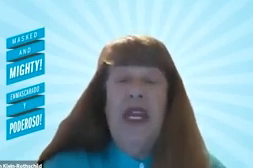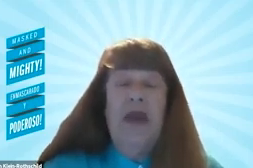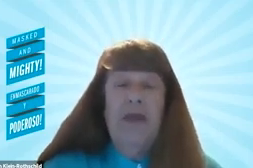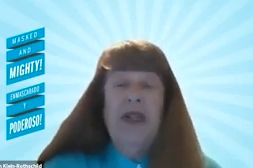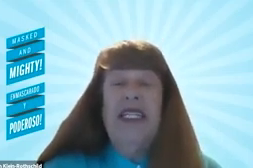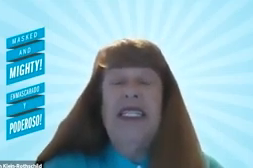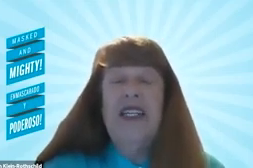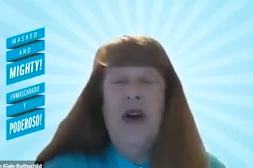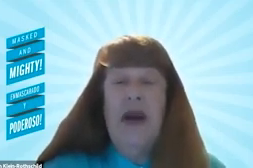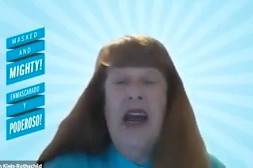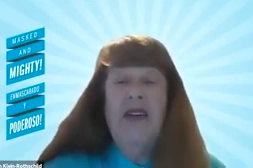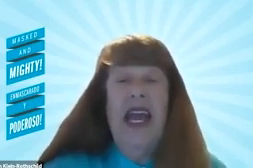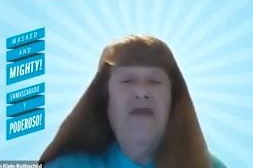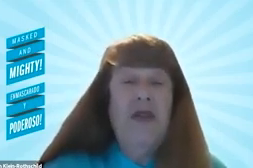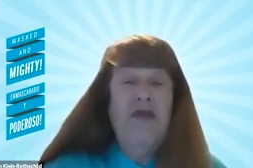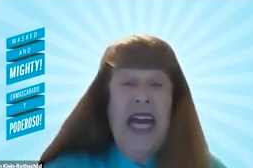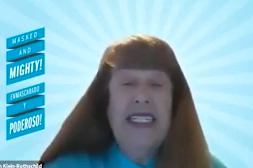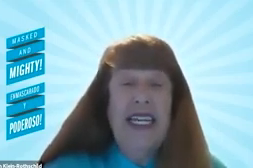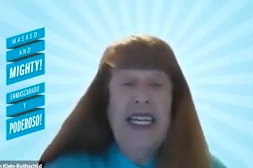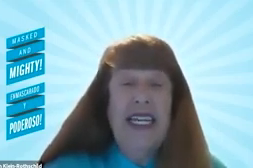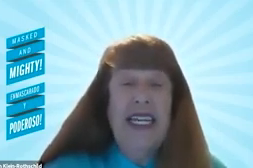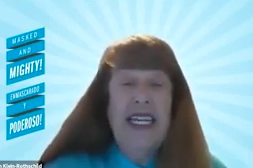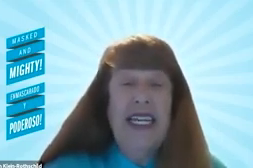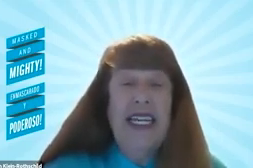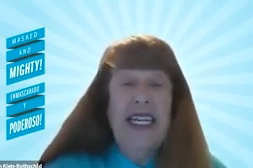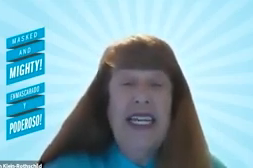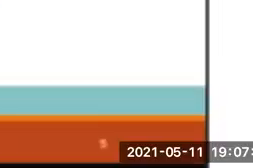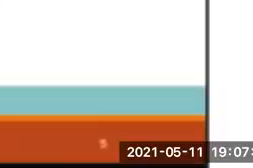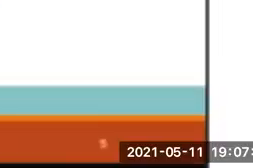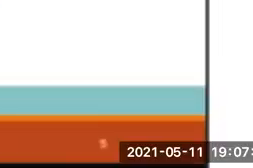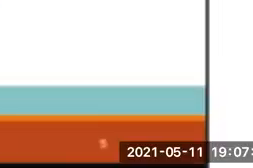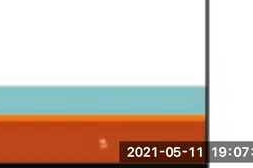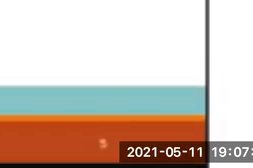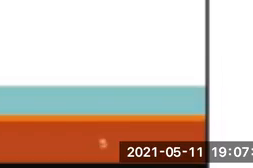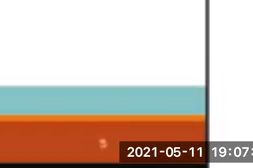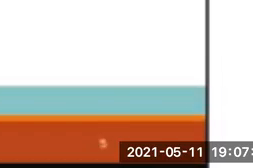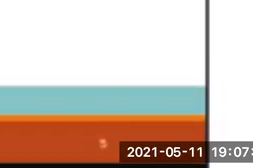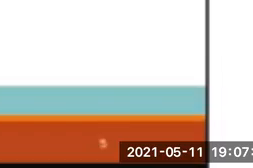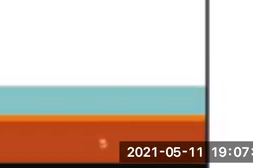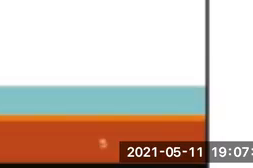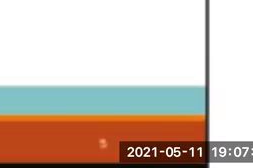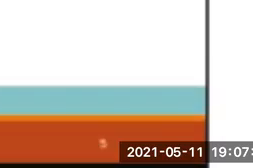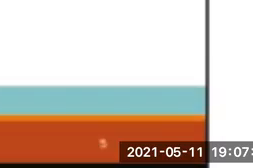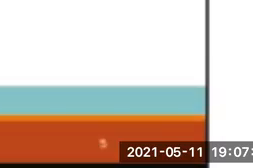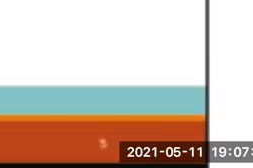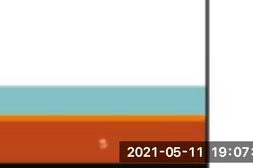esto les enseña cuántas personas en el condado de santa barbara han sido vacunadas